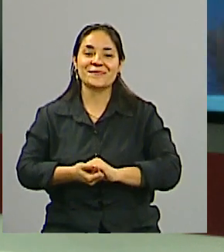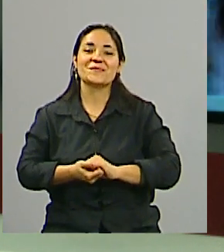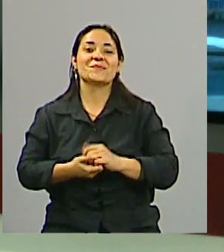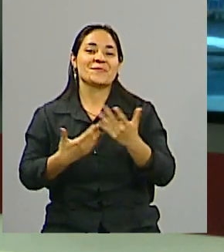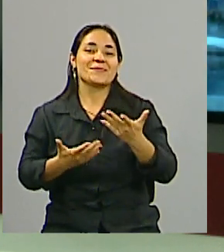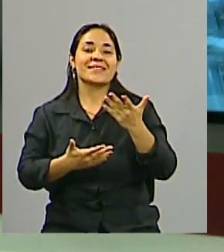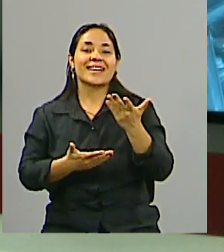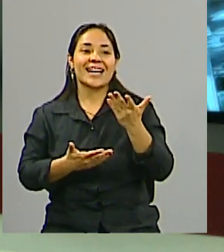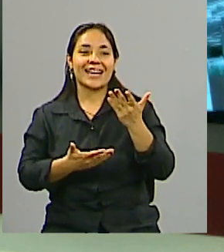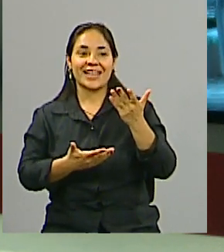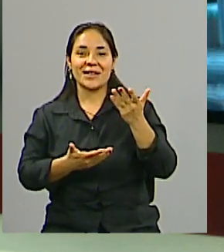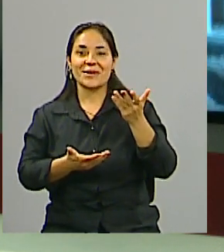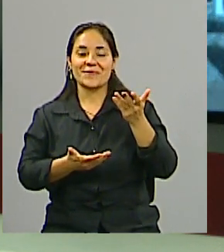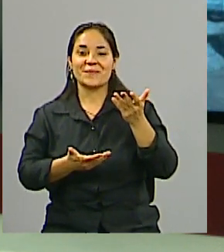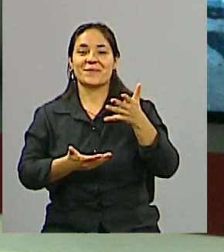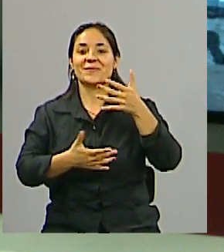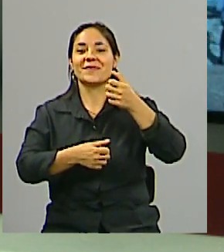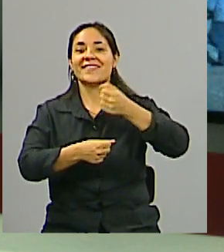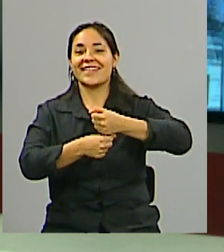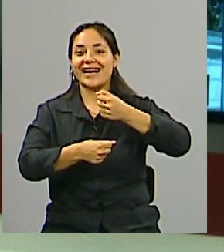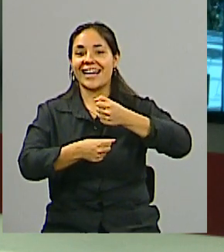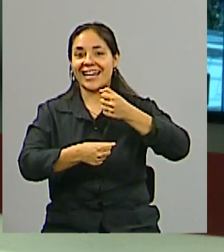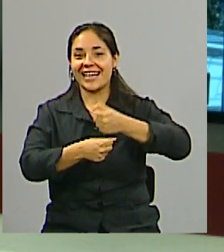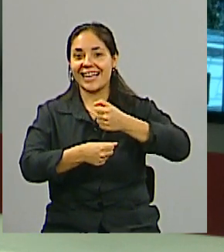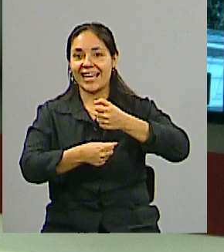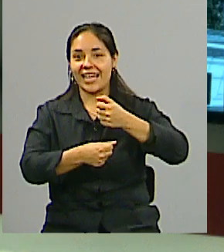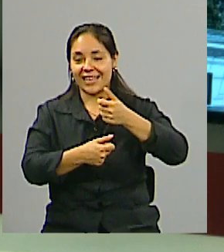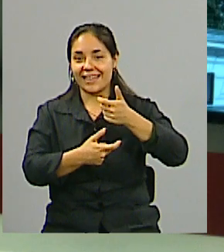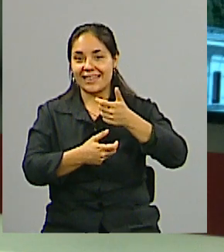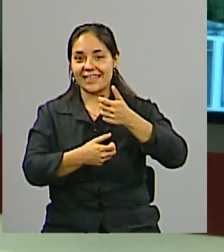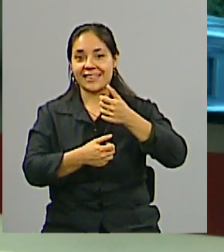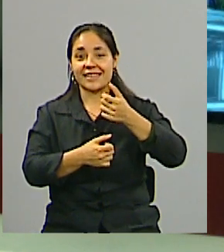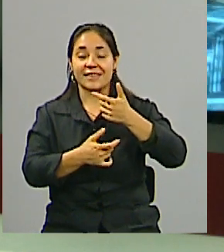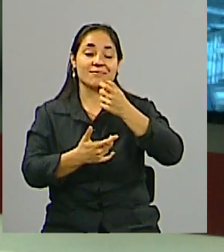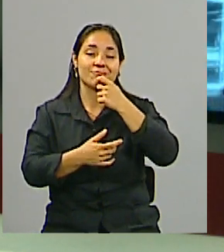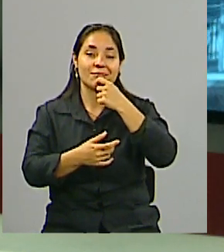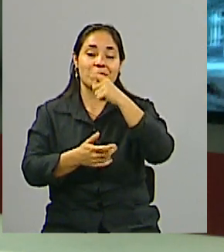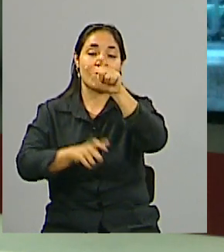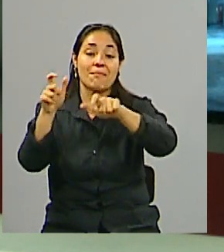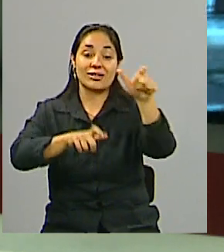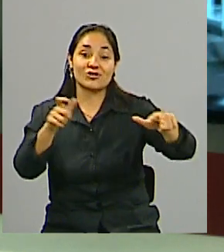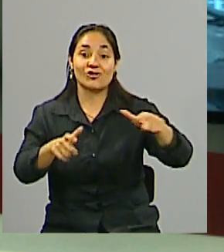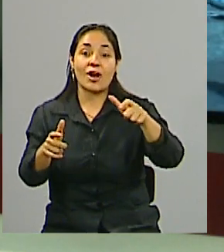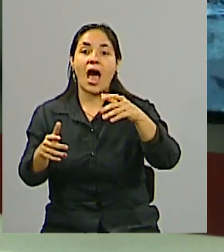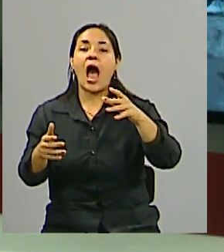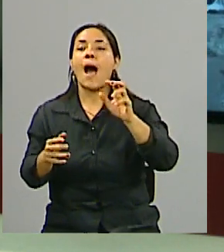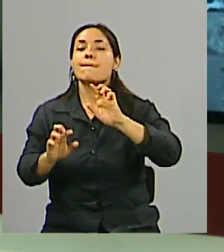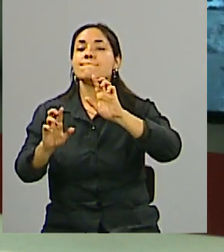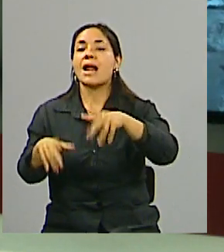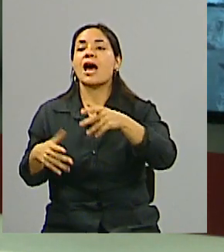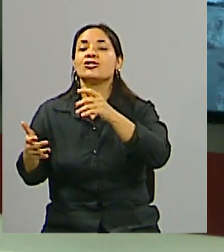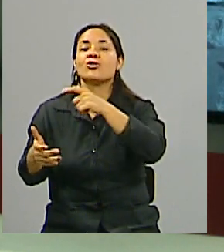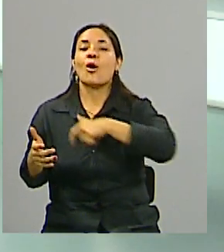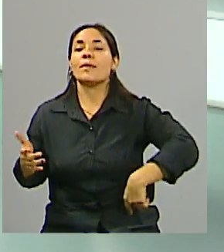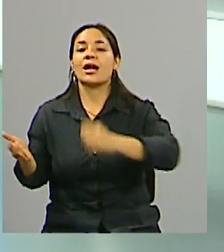hay ese preconcepto de que porque están amparados por algún programa social, es suficiente y no trabajan.